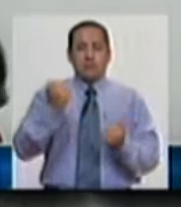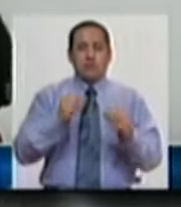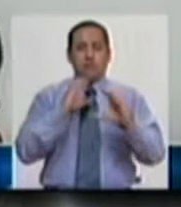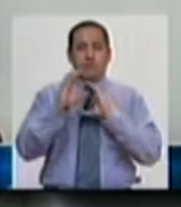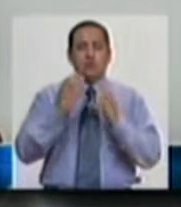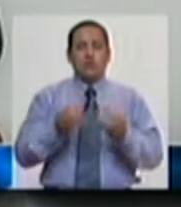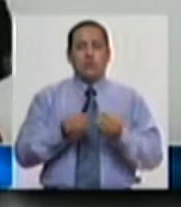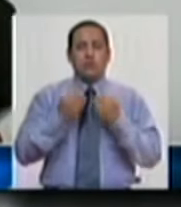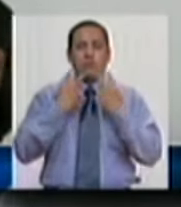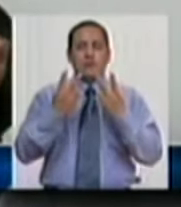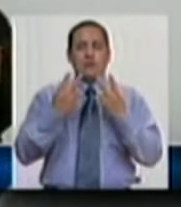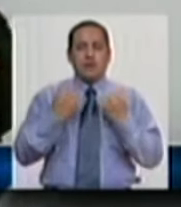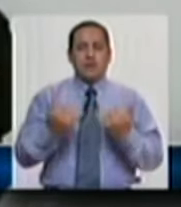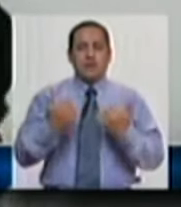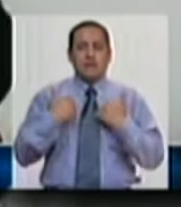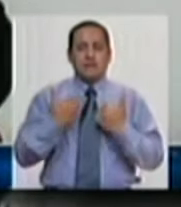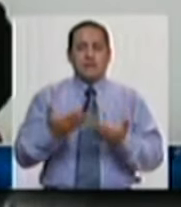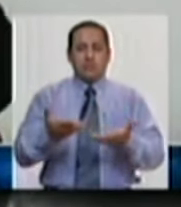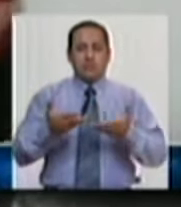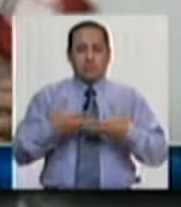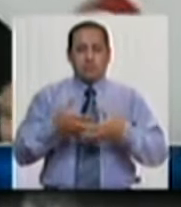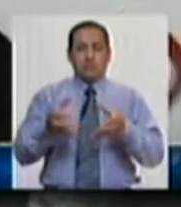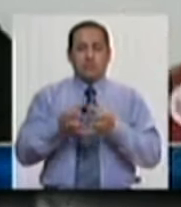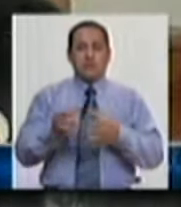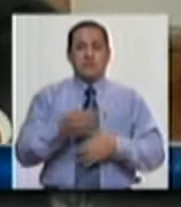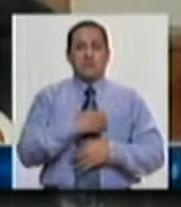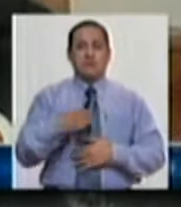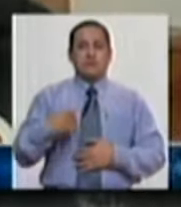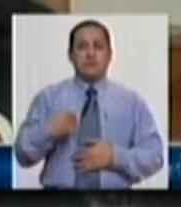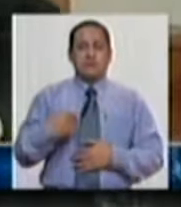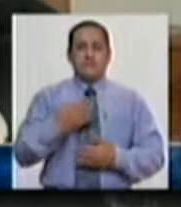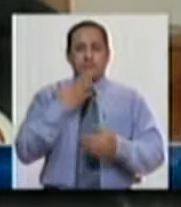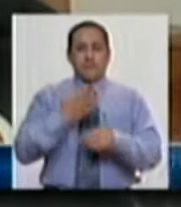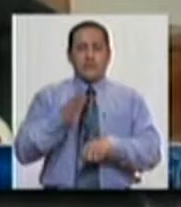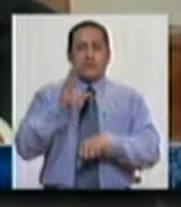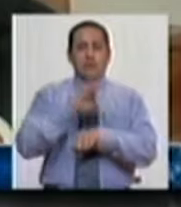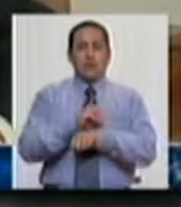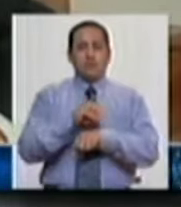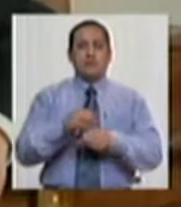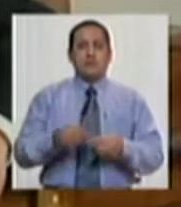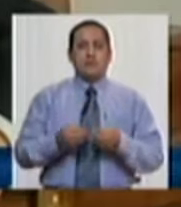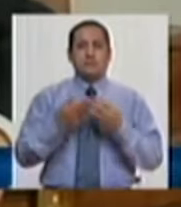¿Cuál es el panorama con el que recibe esta cartera, ministro? Buenas noches.